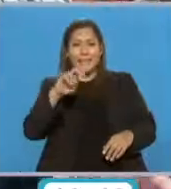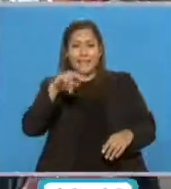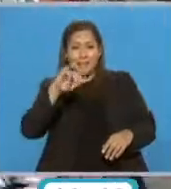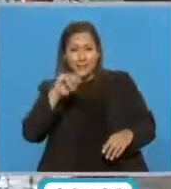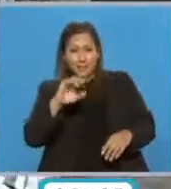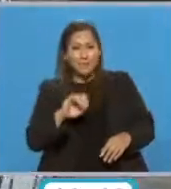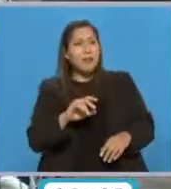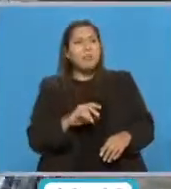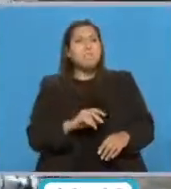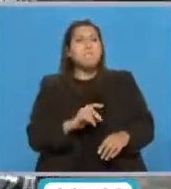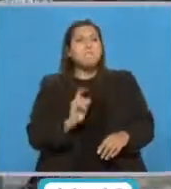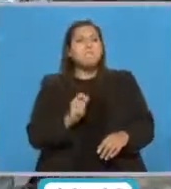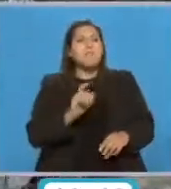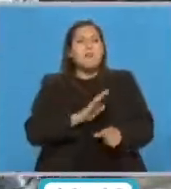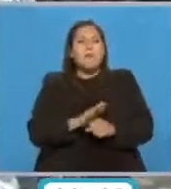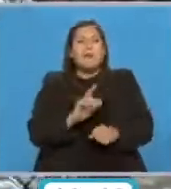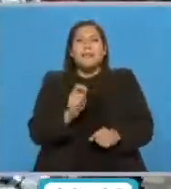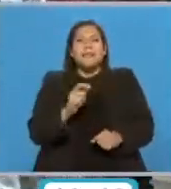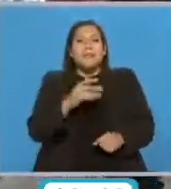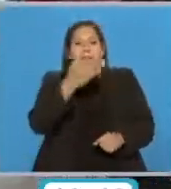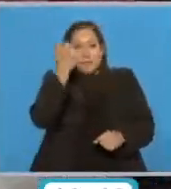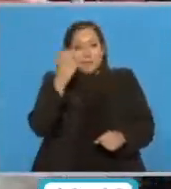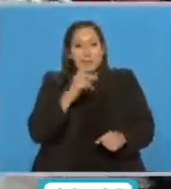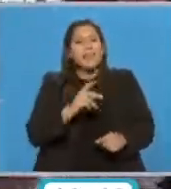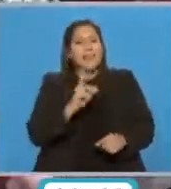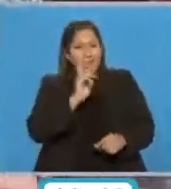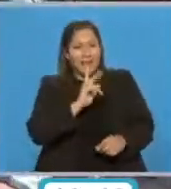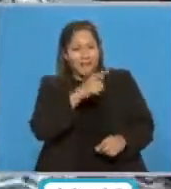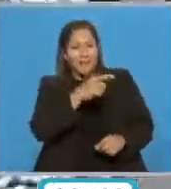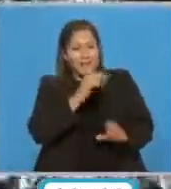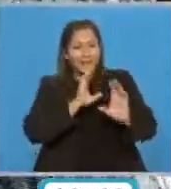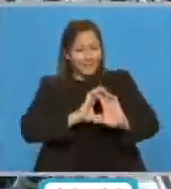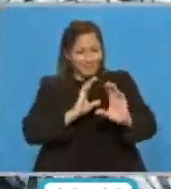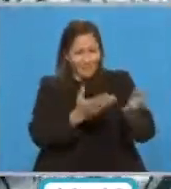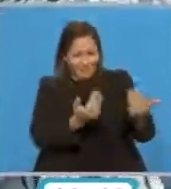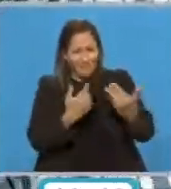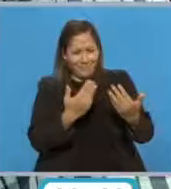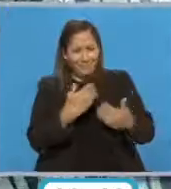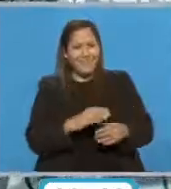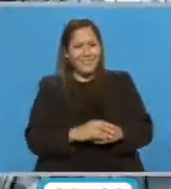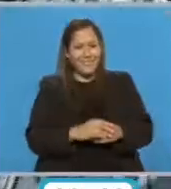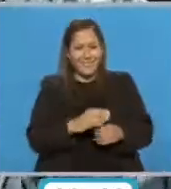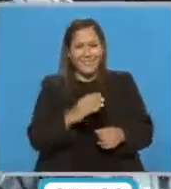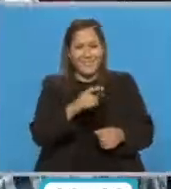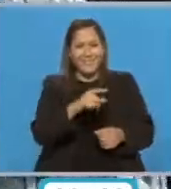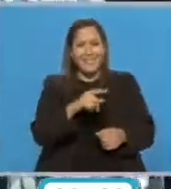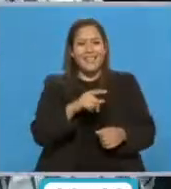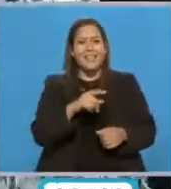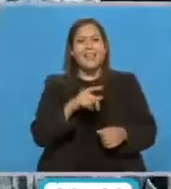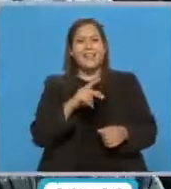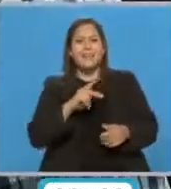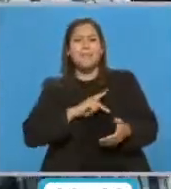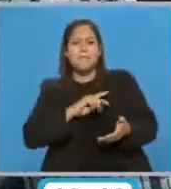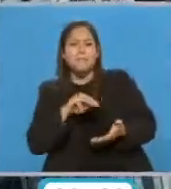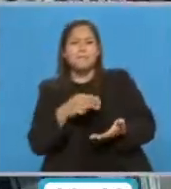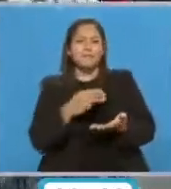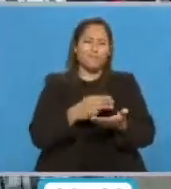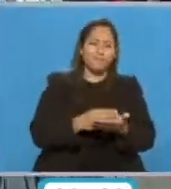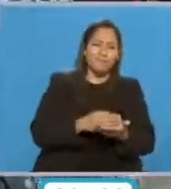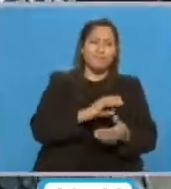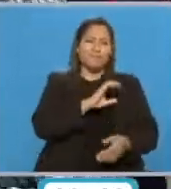Me sale de Sí, mi Matamoros querido. Échale Pues nada más ese. Échale un buen canteo a mi Matamoros. Ah, bueno,